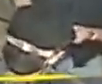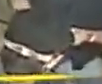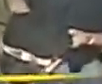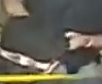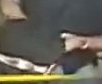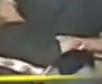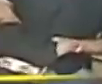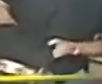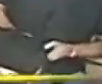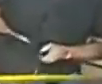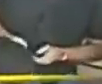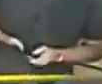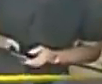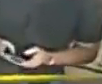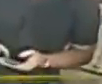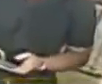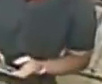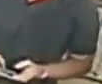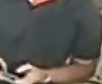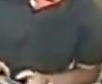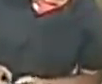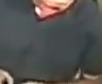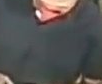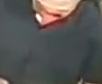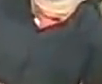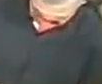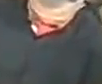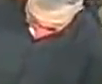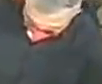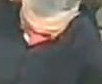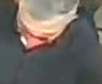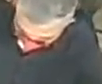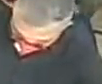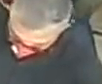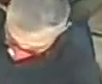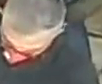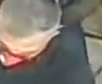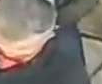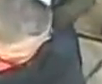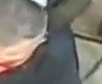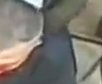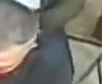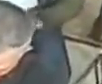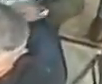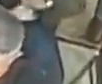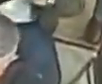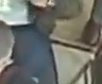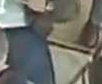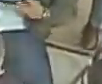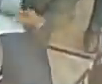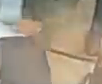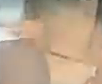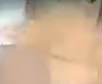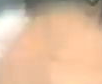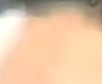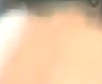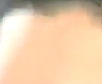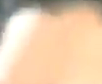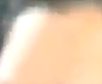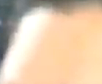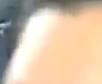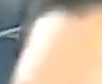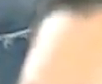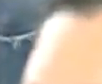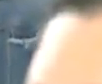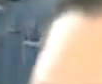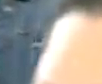democrática en esta Asamblea Nacional Soberana. En breve repaso de la agenda legislativa del año 2021